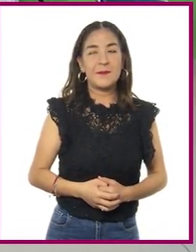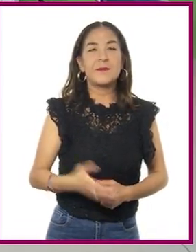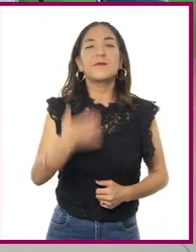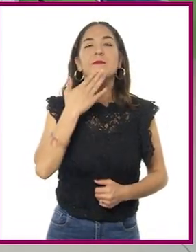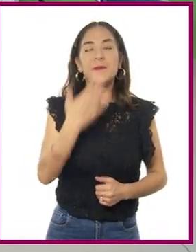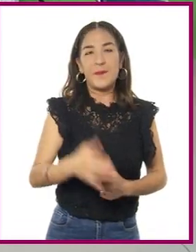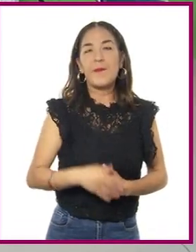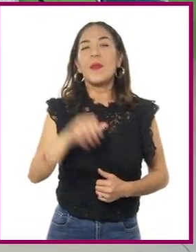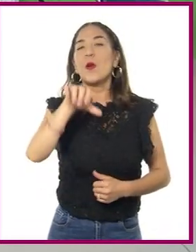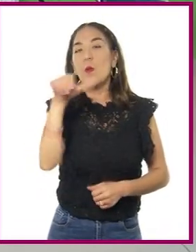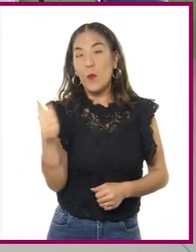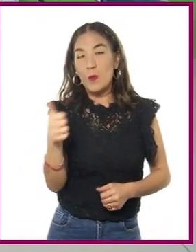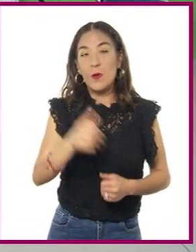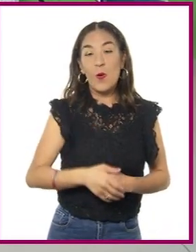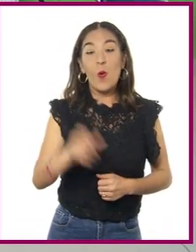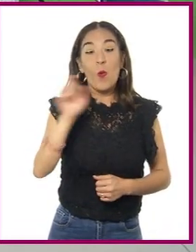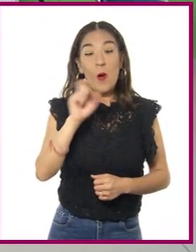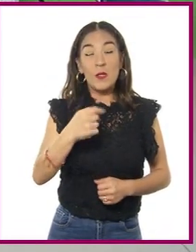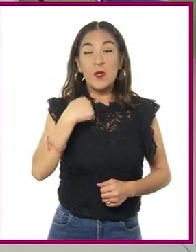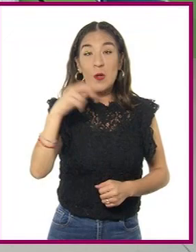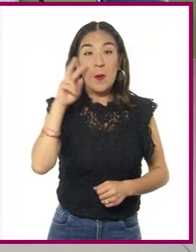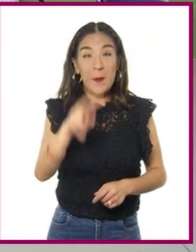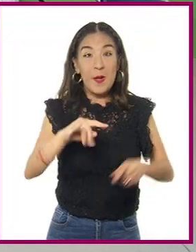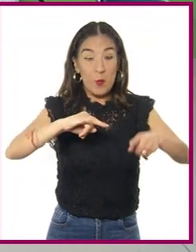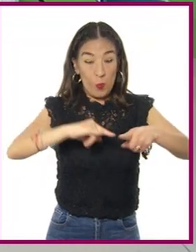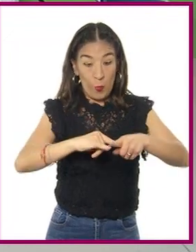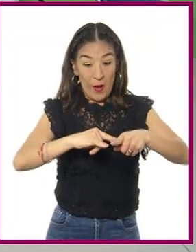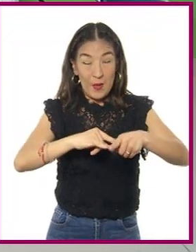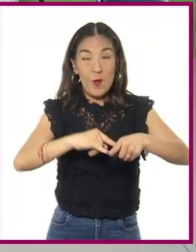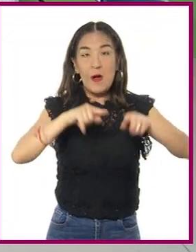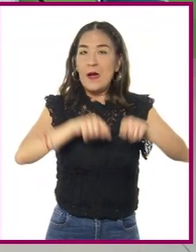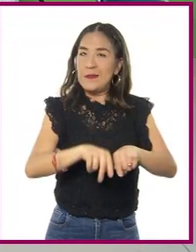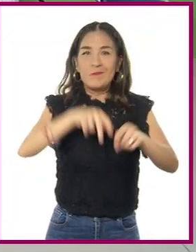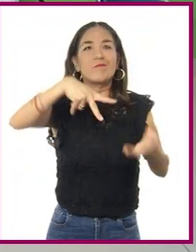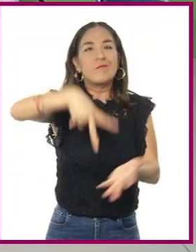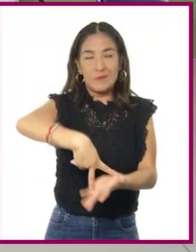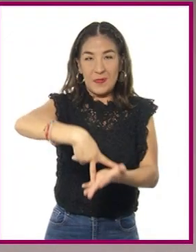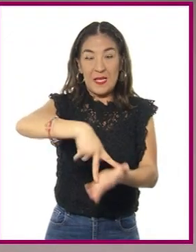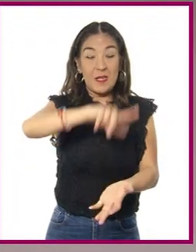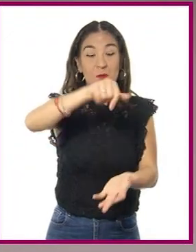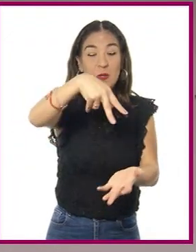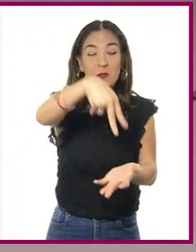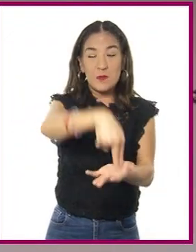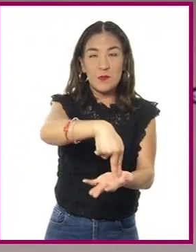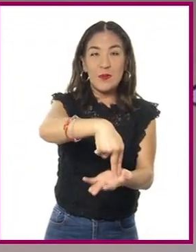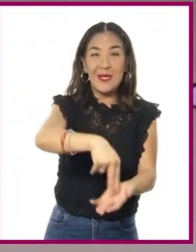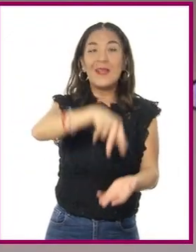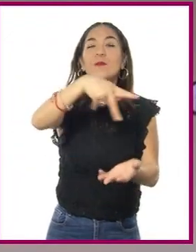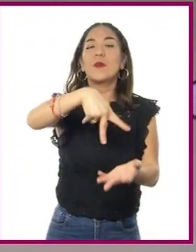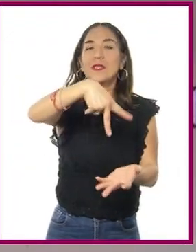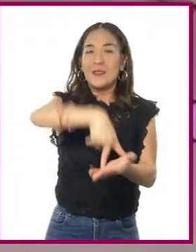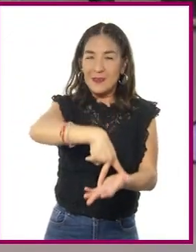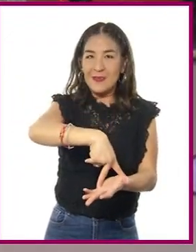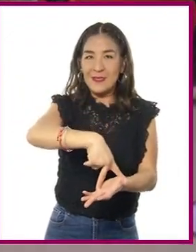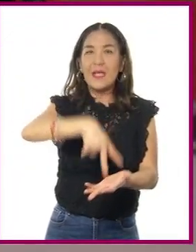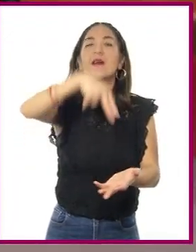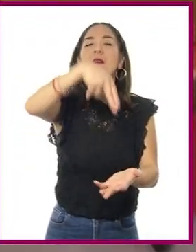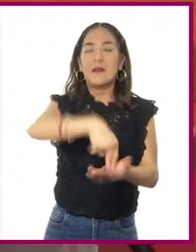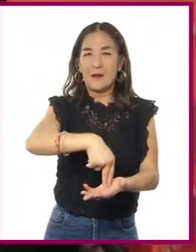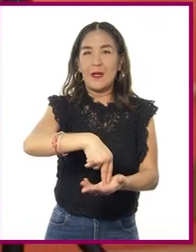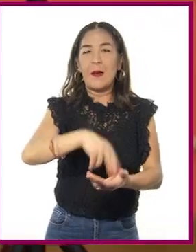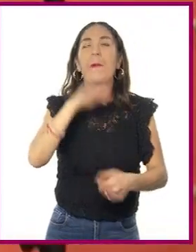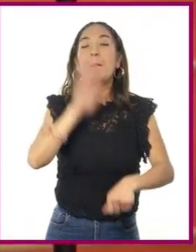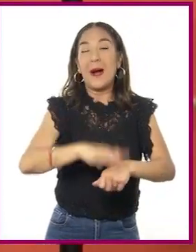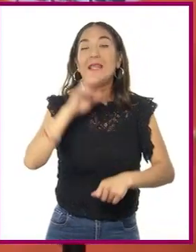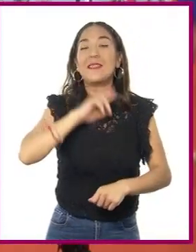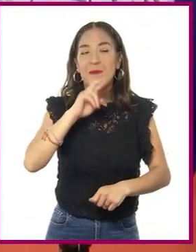Bien, siguiente, cada vez que yo encuentre un cuadrado voy a separar los pies, voy a saltar pies juntos, separo y vuelvo a hacerlo un poquito más